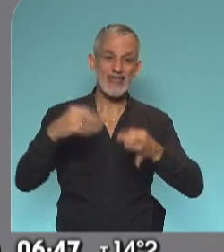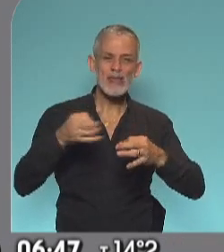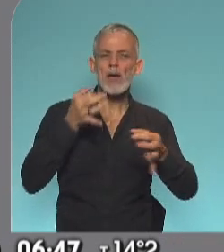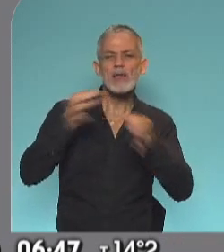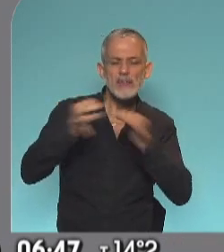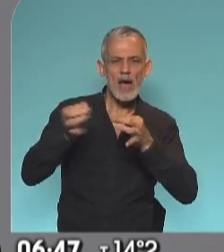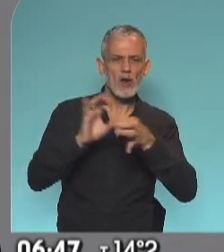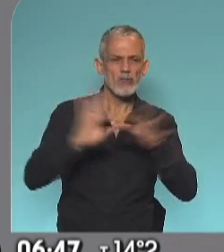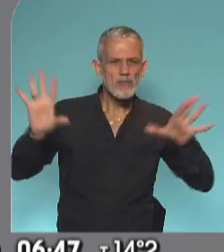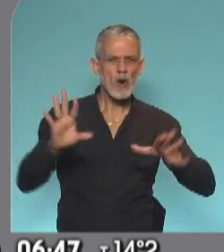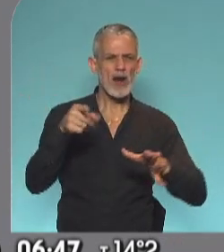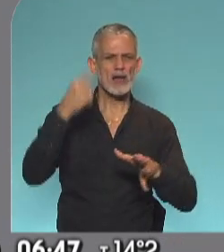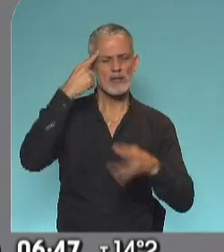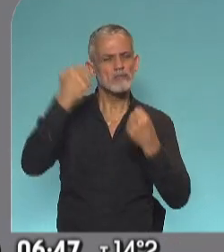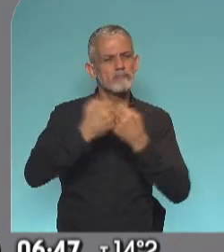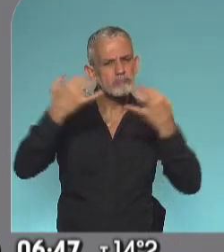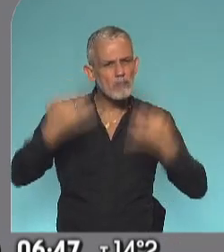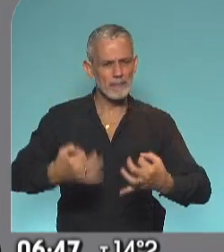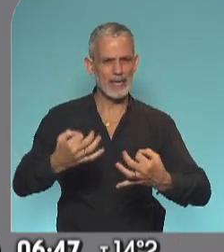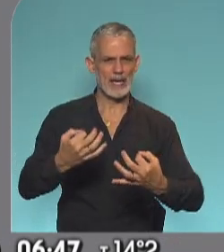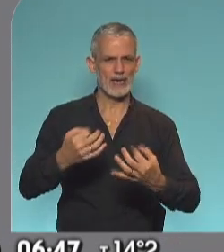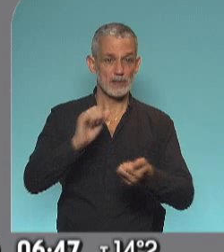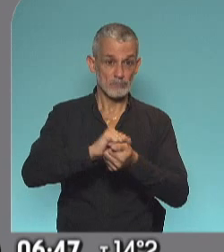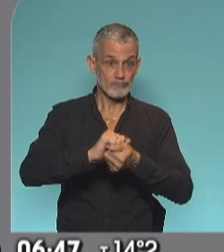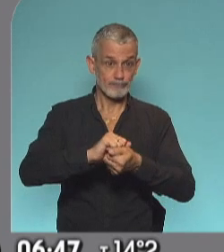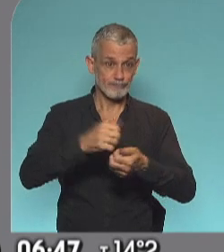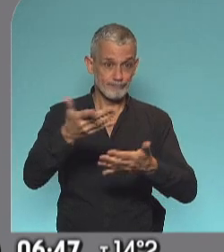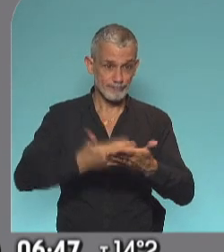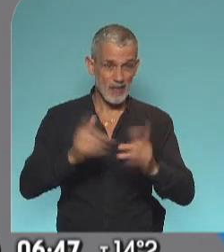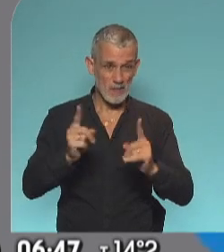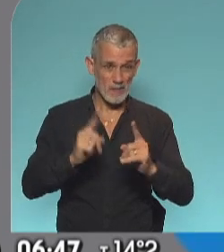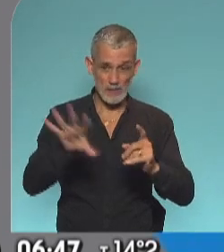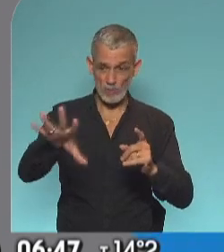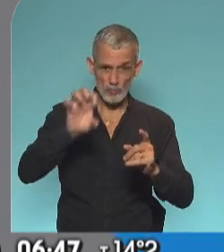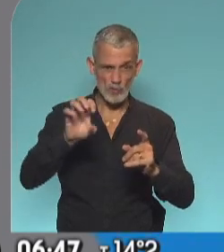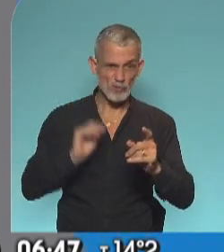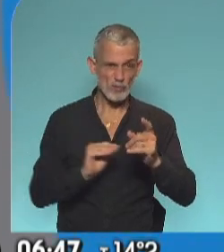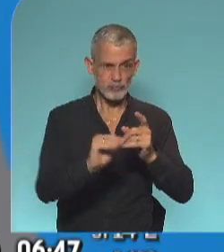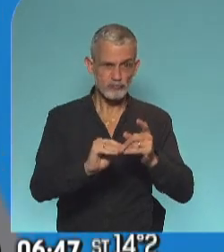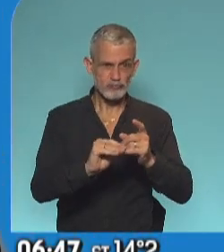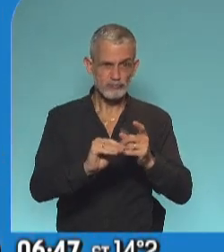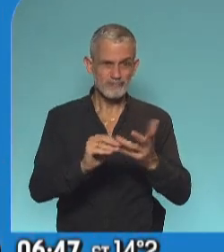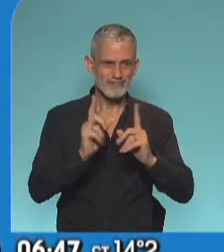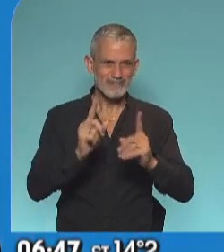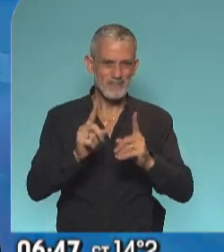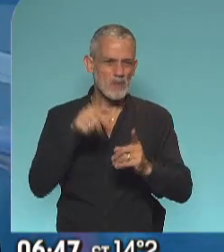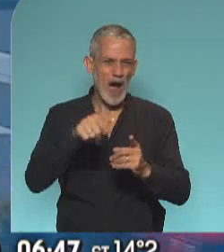diálogo democrático y la sensatez. Y publica precisamente Santiago Cafiero una captura